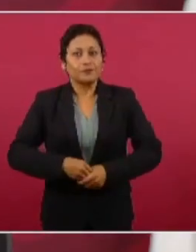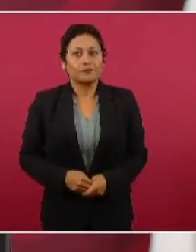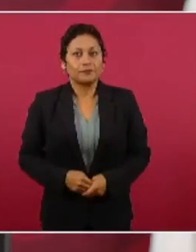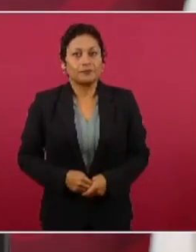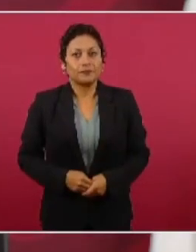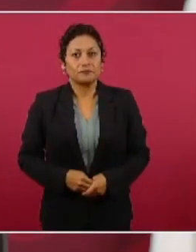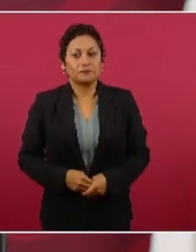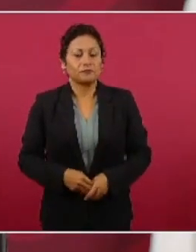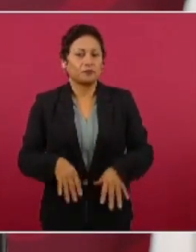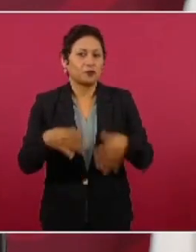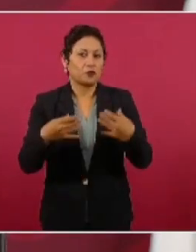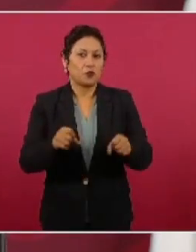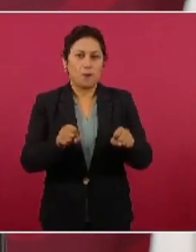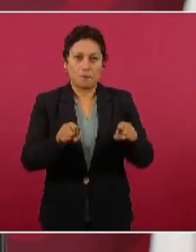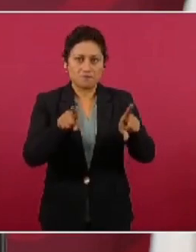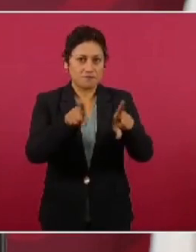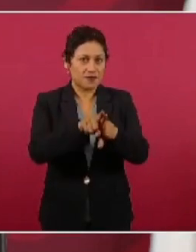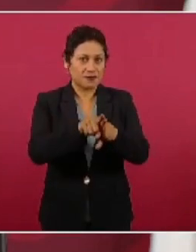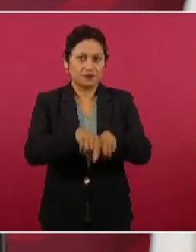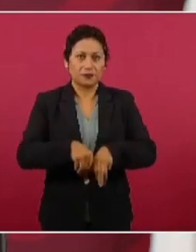quemando el incienso.